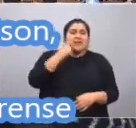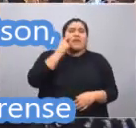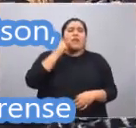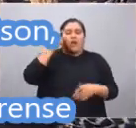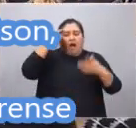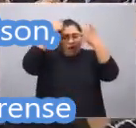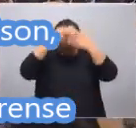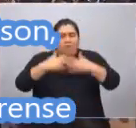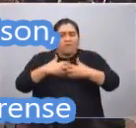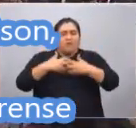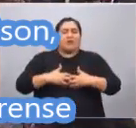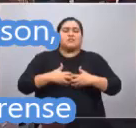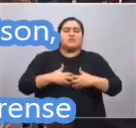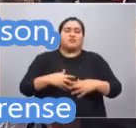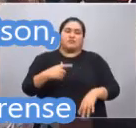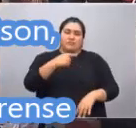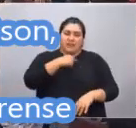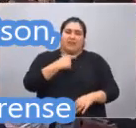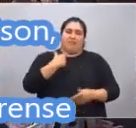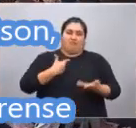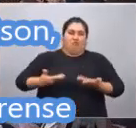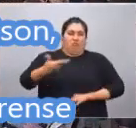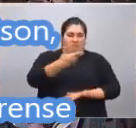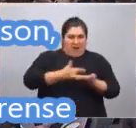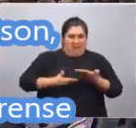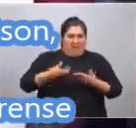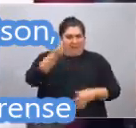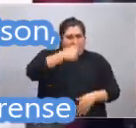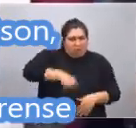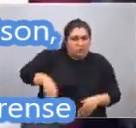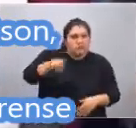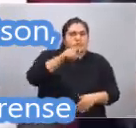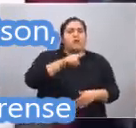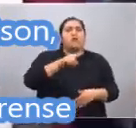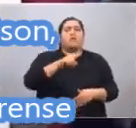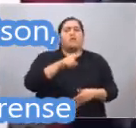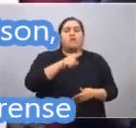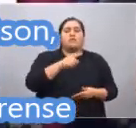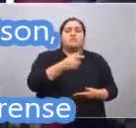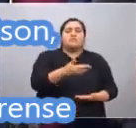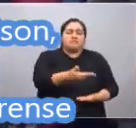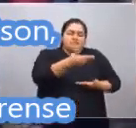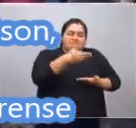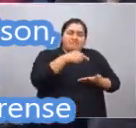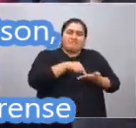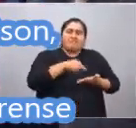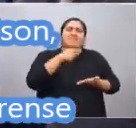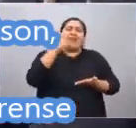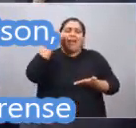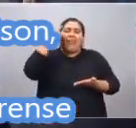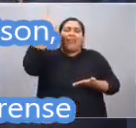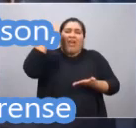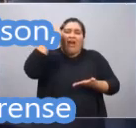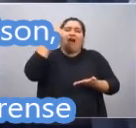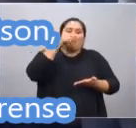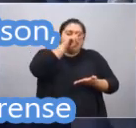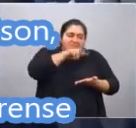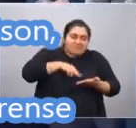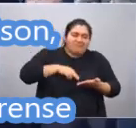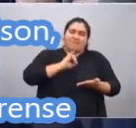reflexión quería compartir yo con ustedes algunas ideas sobre la